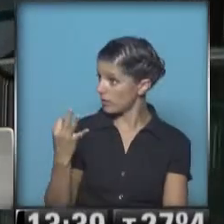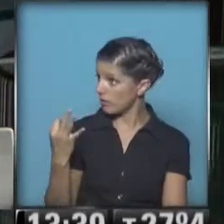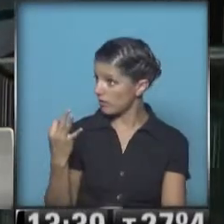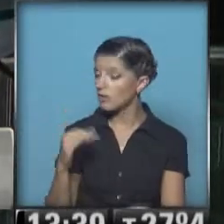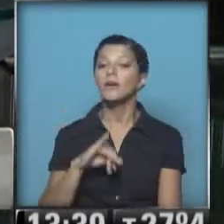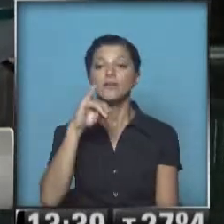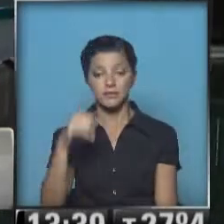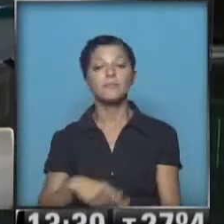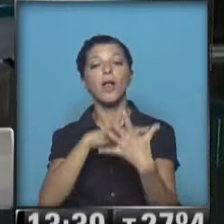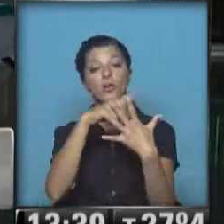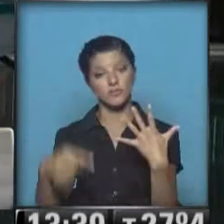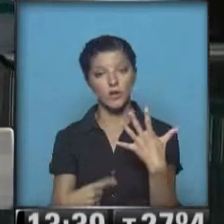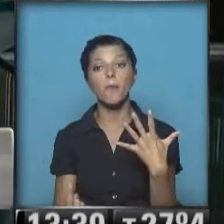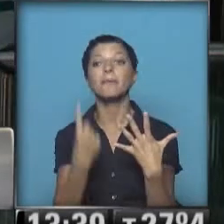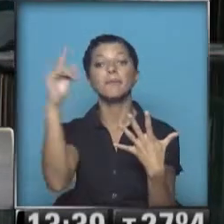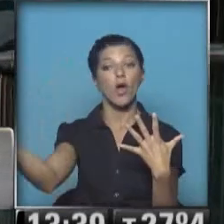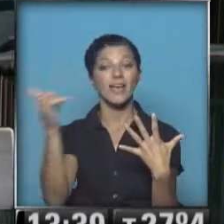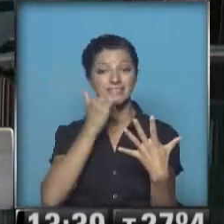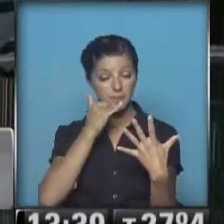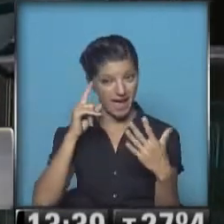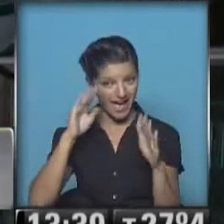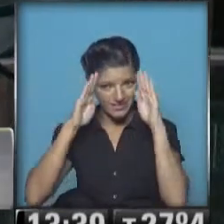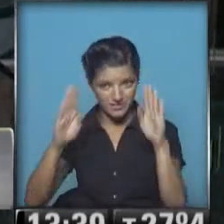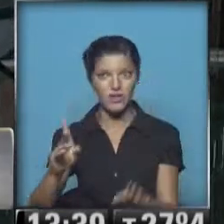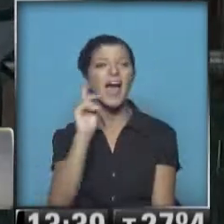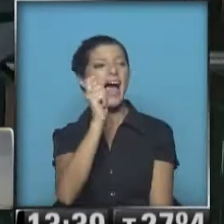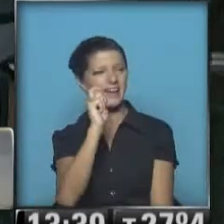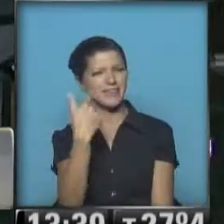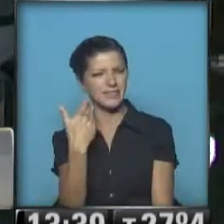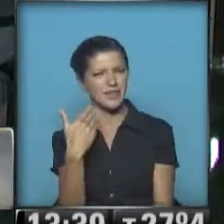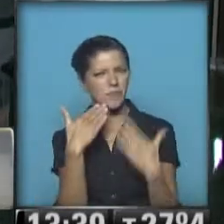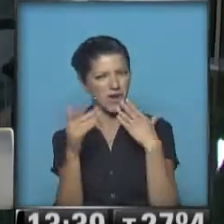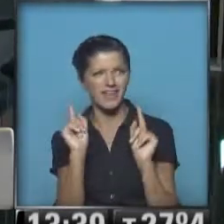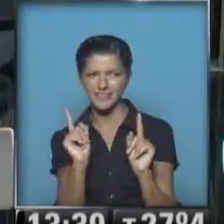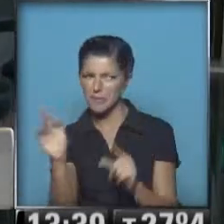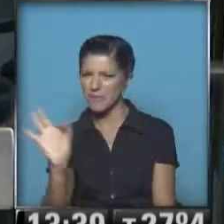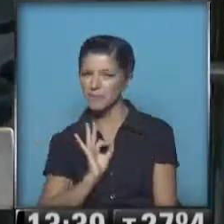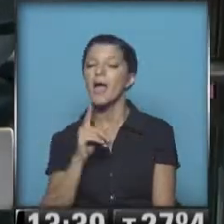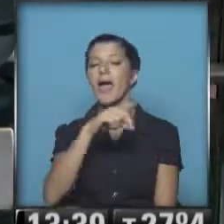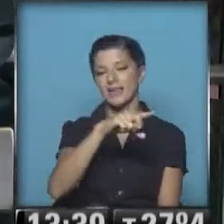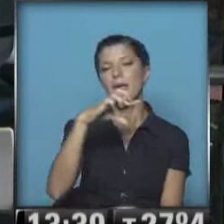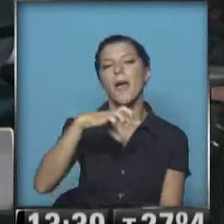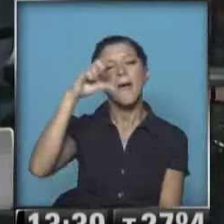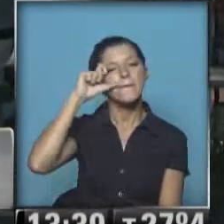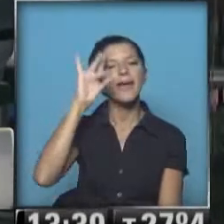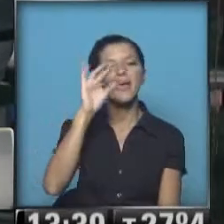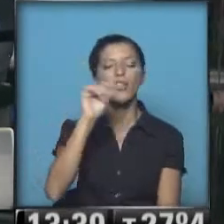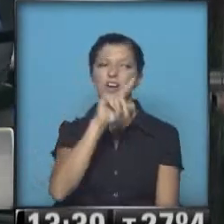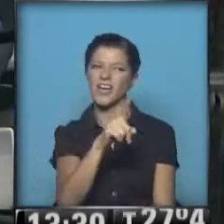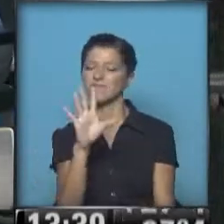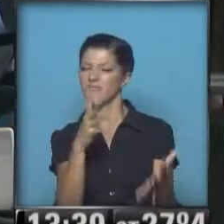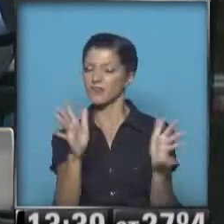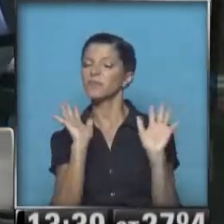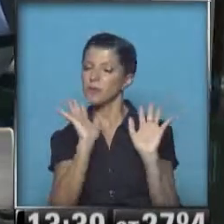los 5 primeros llamados, atención, ¿eh? A ver, cinco ¿a quién primeros le debemos las generosidades de eso? Claro. Y a Pedro Origa, que de no generoso no tiene nada, no, pero no bueno.